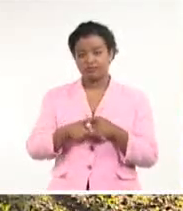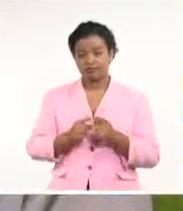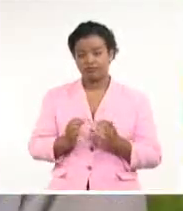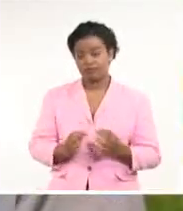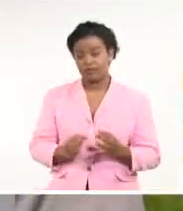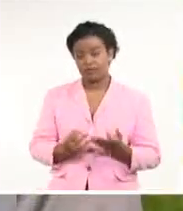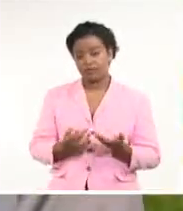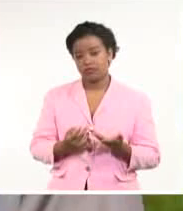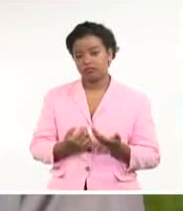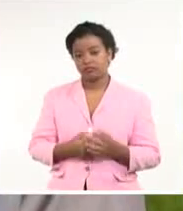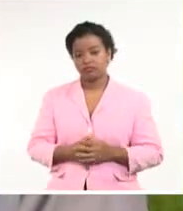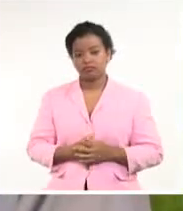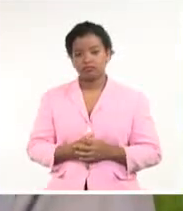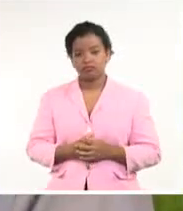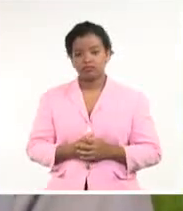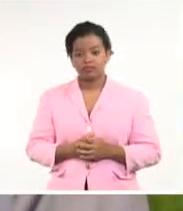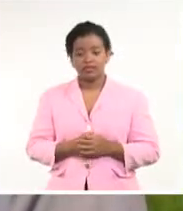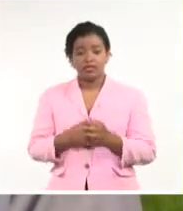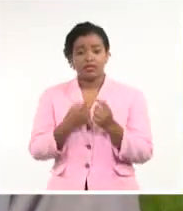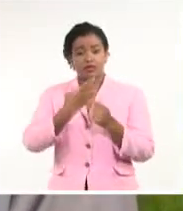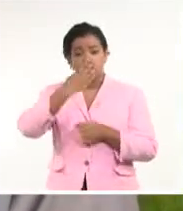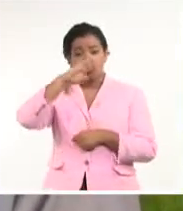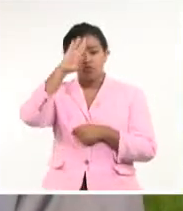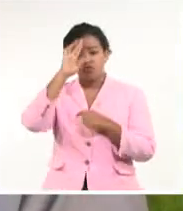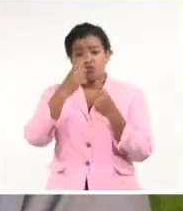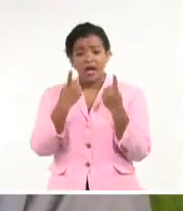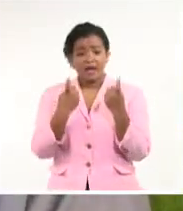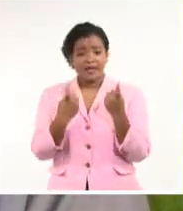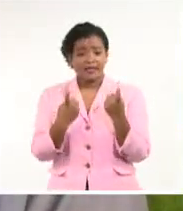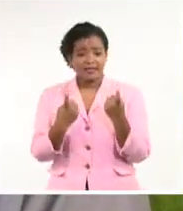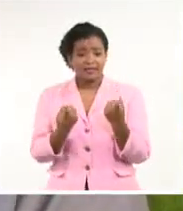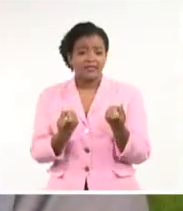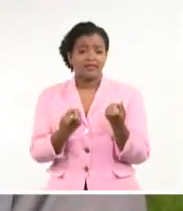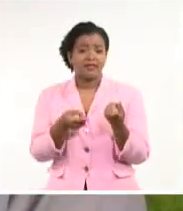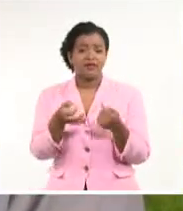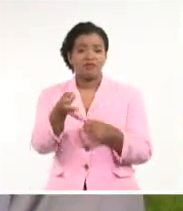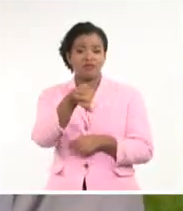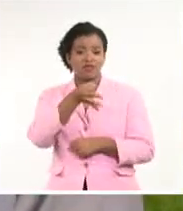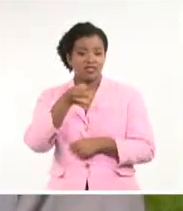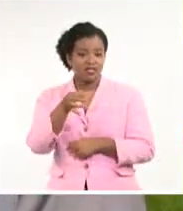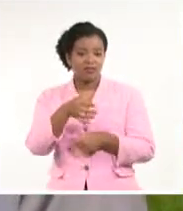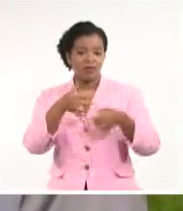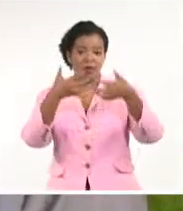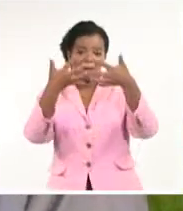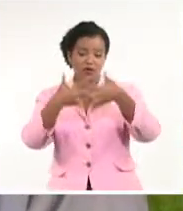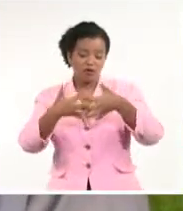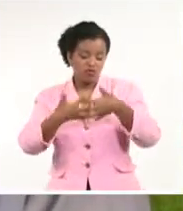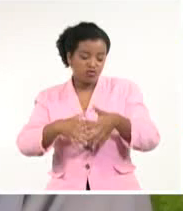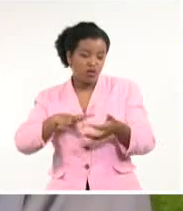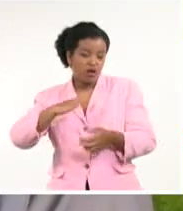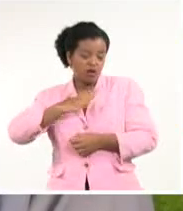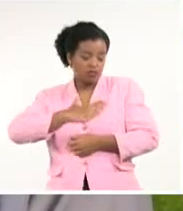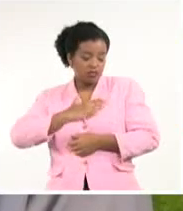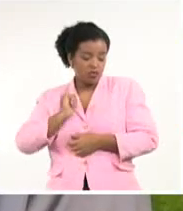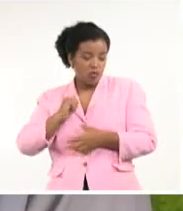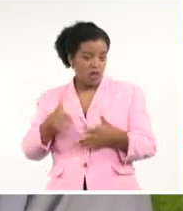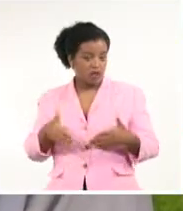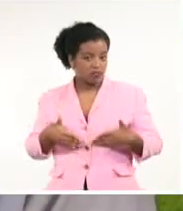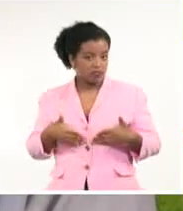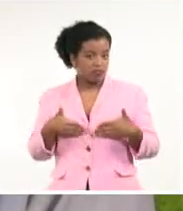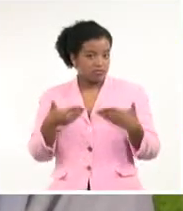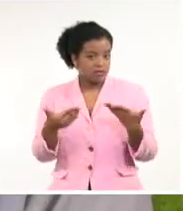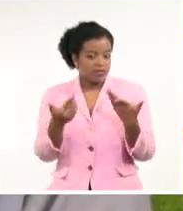hombre quiera. Necesitamos el país y la provincia nuestra y cada municipio que tengamos productores como él, que realmente satisfagan